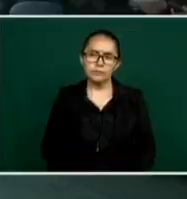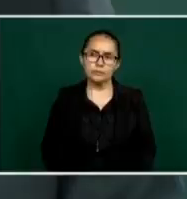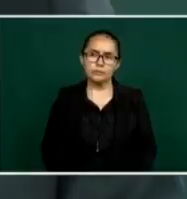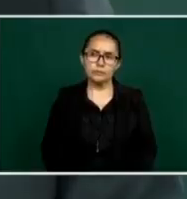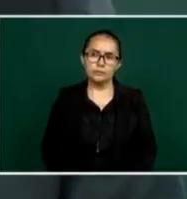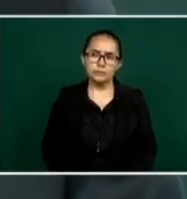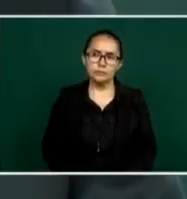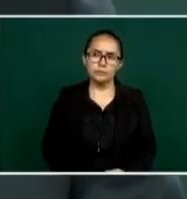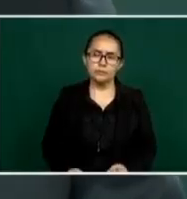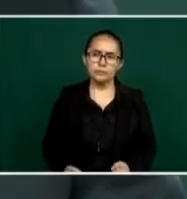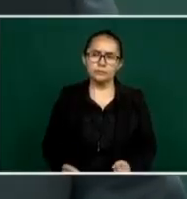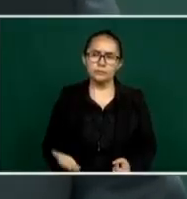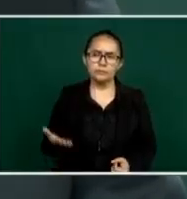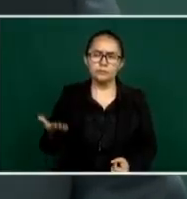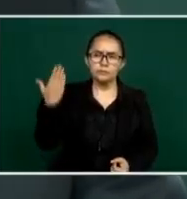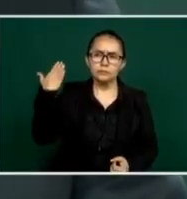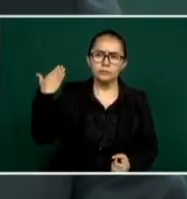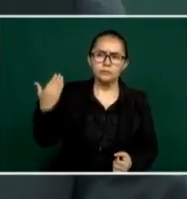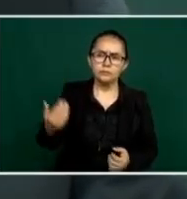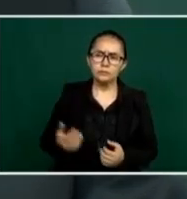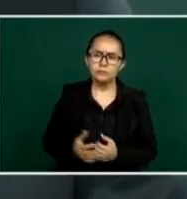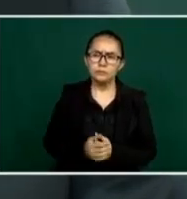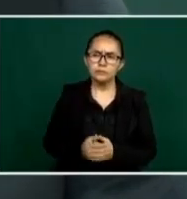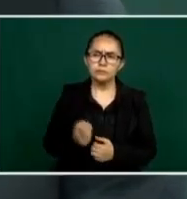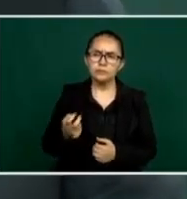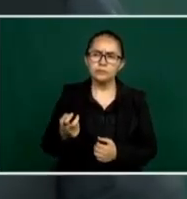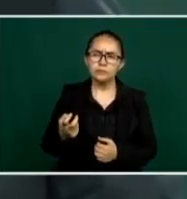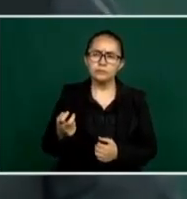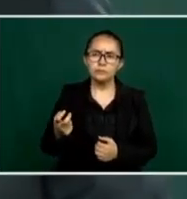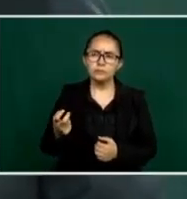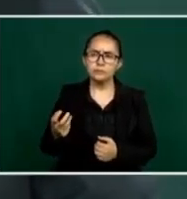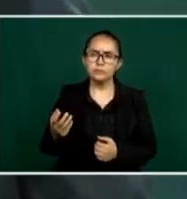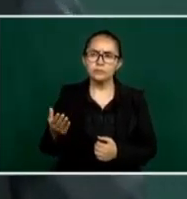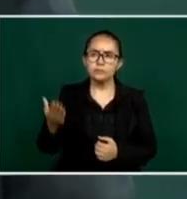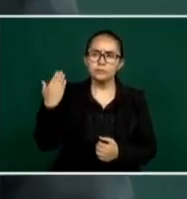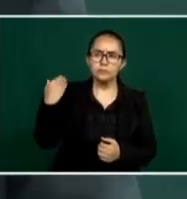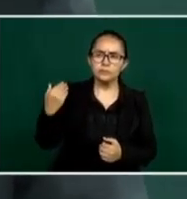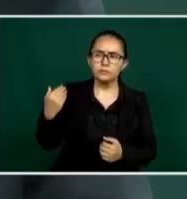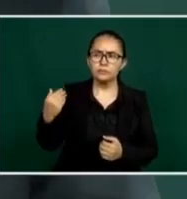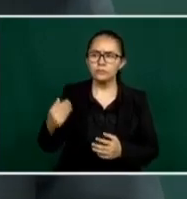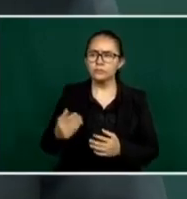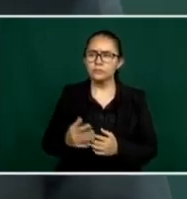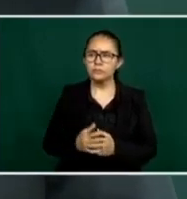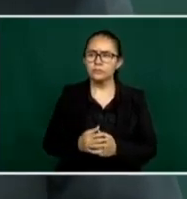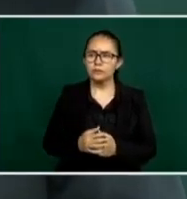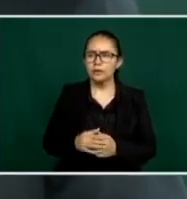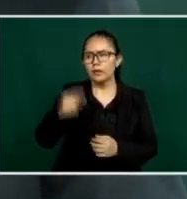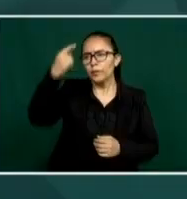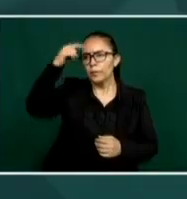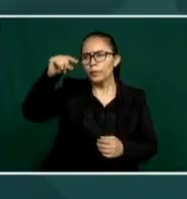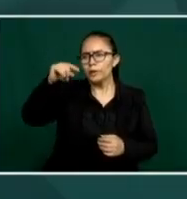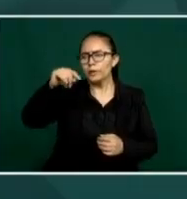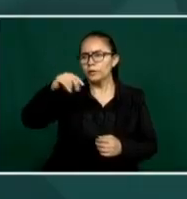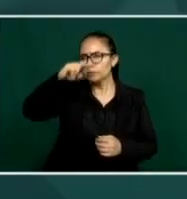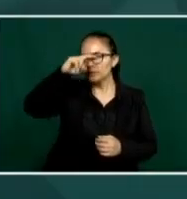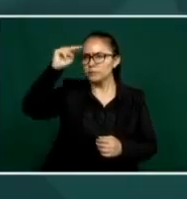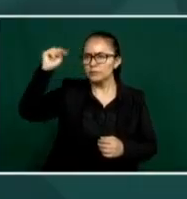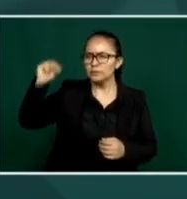se daba el caso, esto lo planteo para Nayarit,